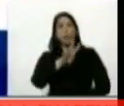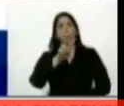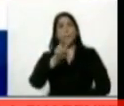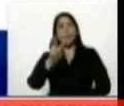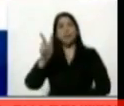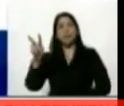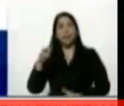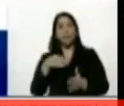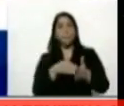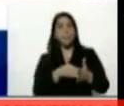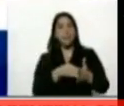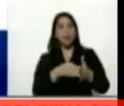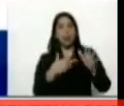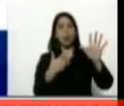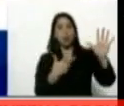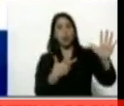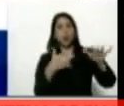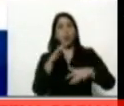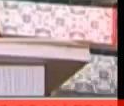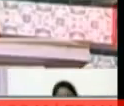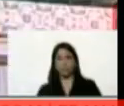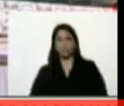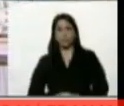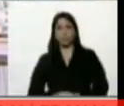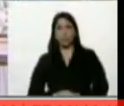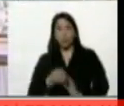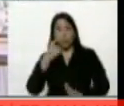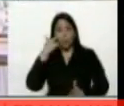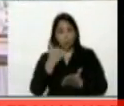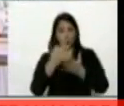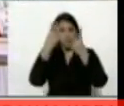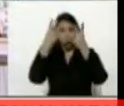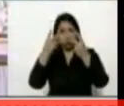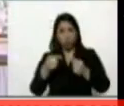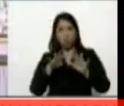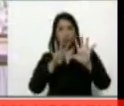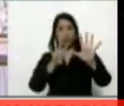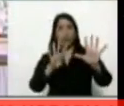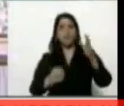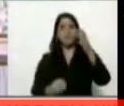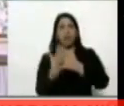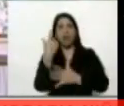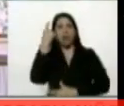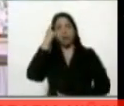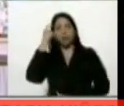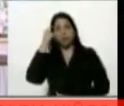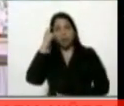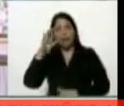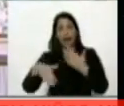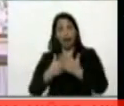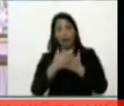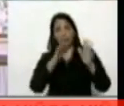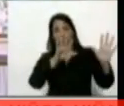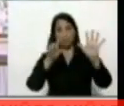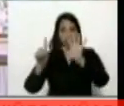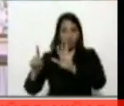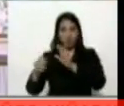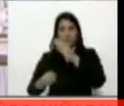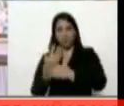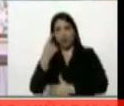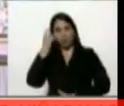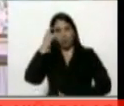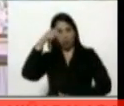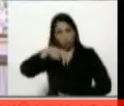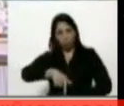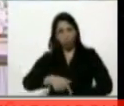nada más saben mirarse el ombligo y no entienden la realidad de lo que significa el concepto de las naciones, no entienden, y siguen diciendo pendejadas